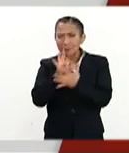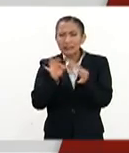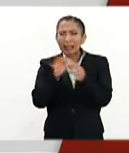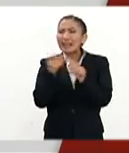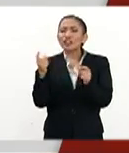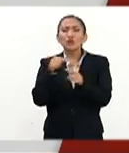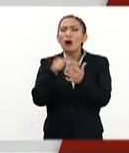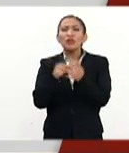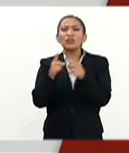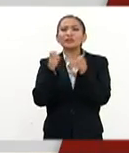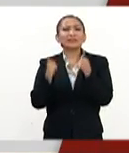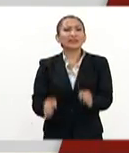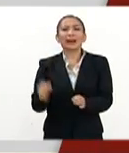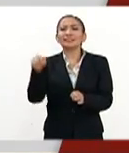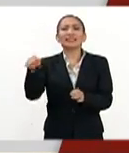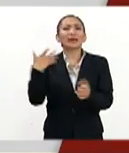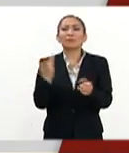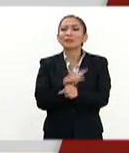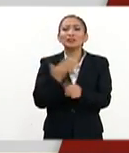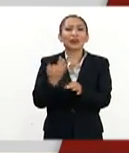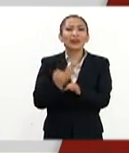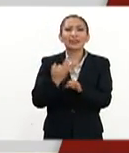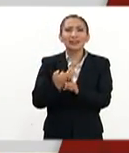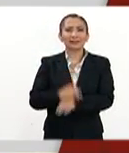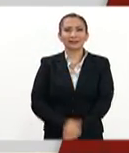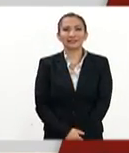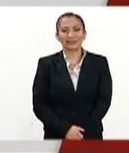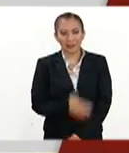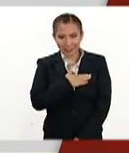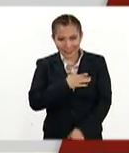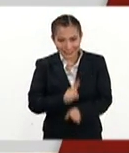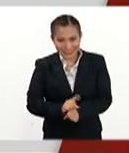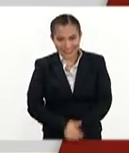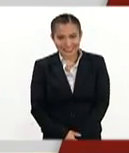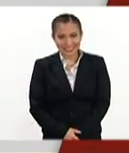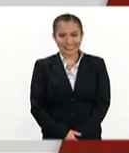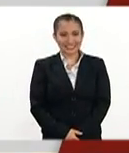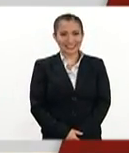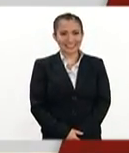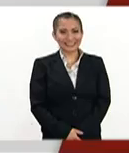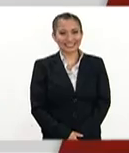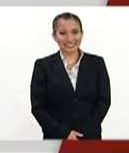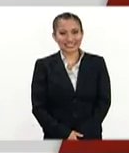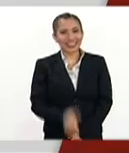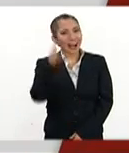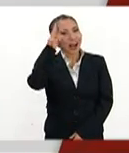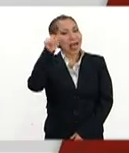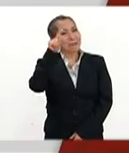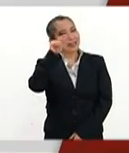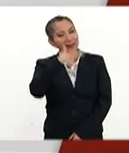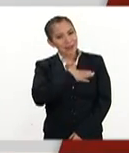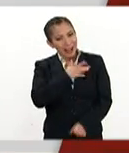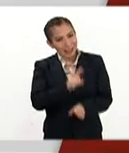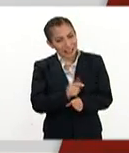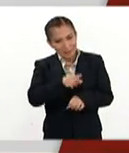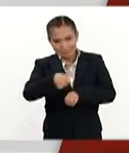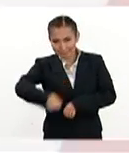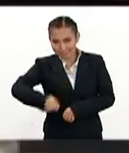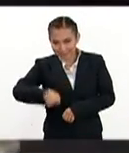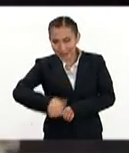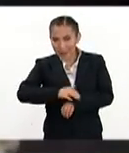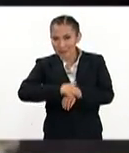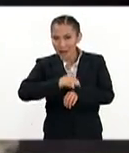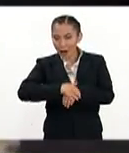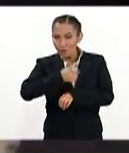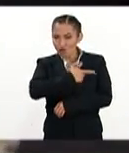¿Dónde te encuentras y cómo van las cosas en este momento? Buenos días. ¿Qué tal, Pati? Buenos días, amigos de México al